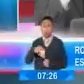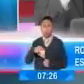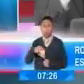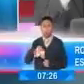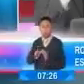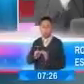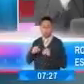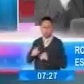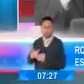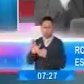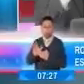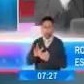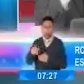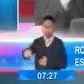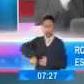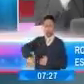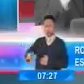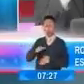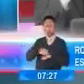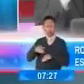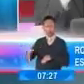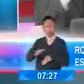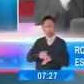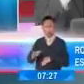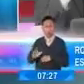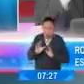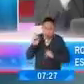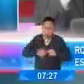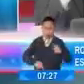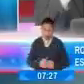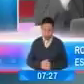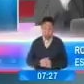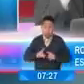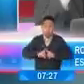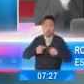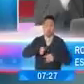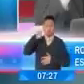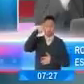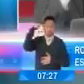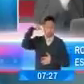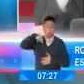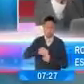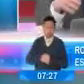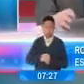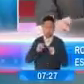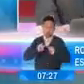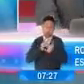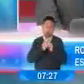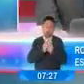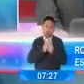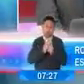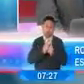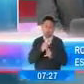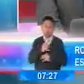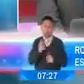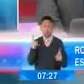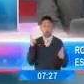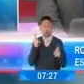los argumentos como si constituyeran prueba de algo. De hecho, yo creo, Roberto, que si estos son los chats más graves,